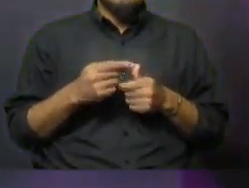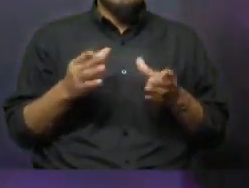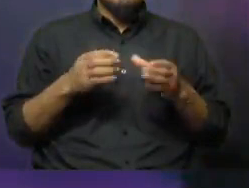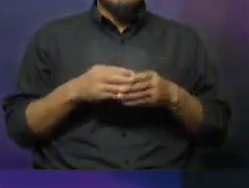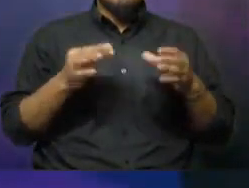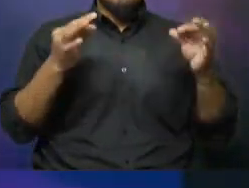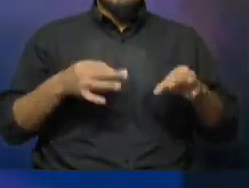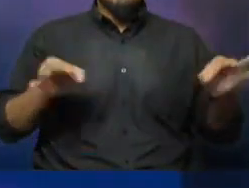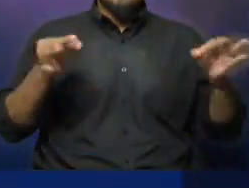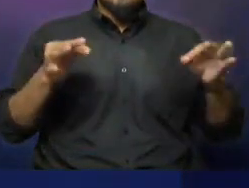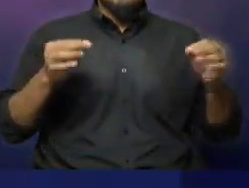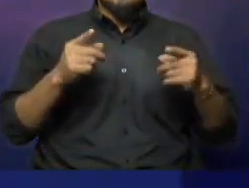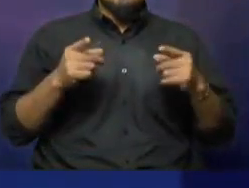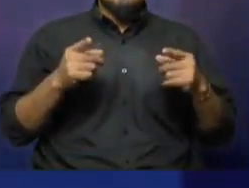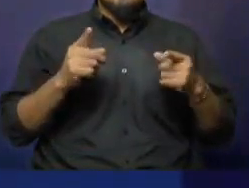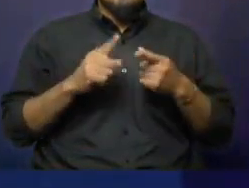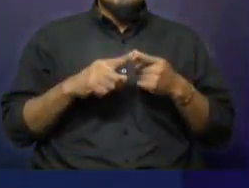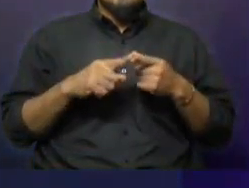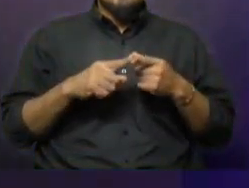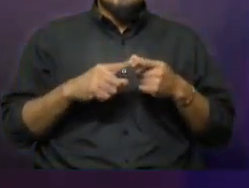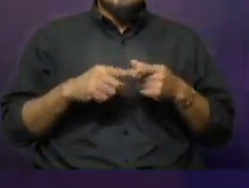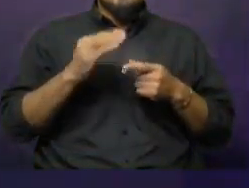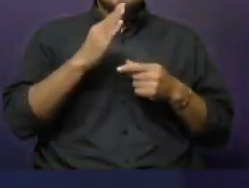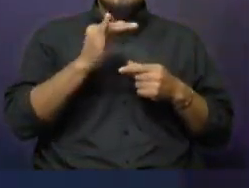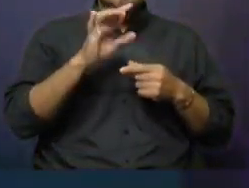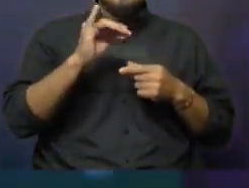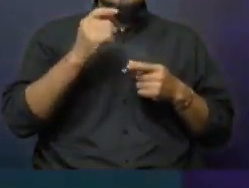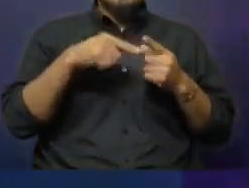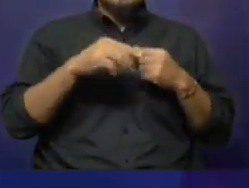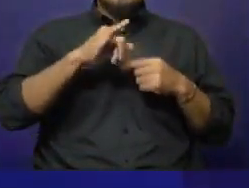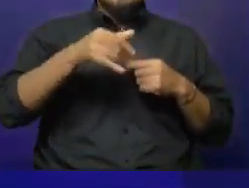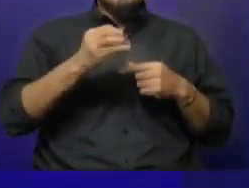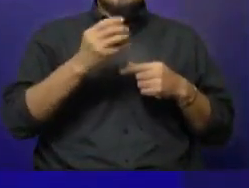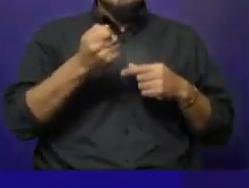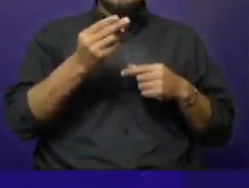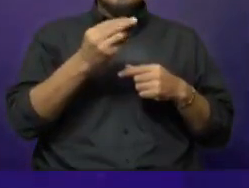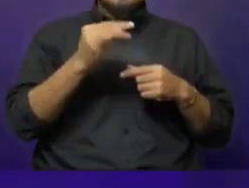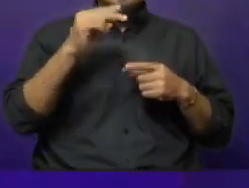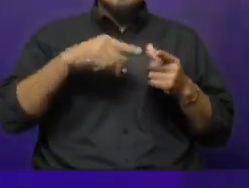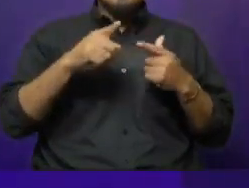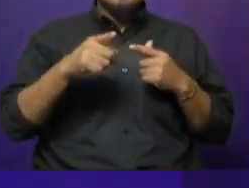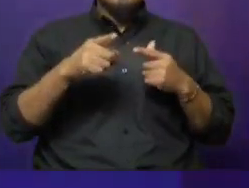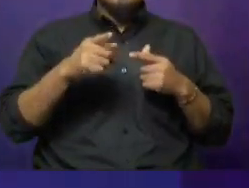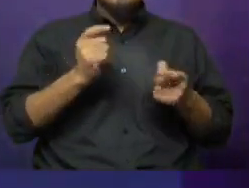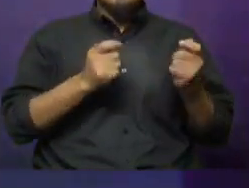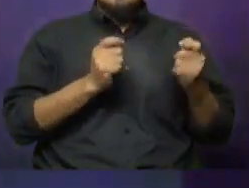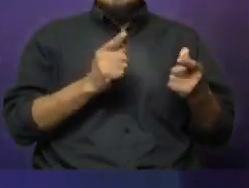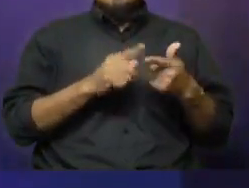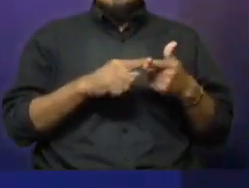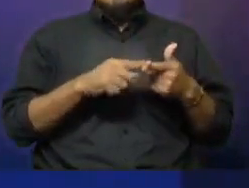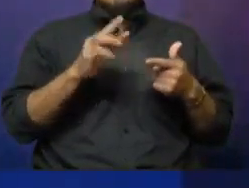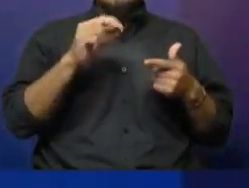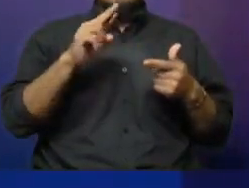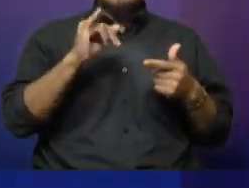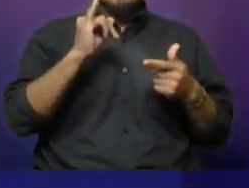músicos muy lindo que se armó de allá de Piria. Está Joaquín Tarek Gaitán en la batería, Rui